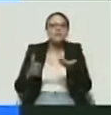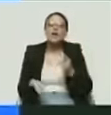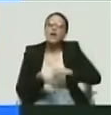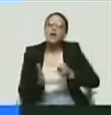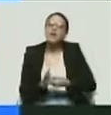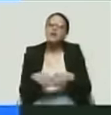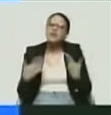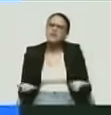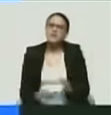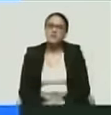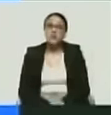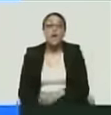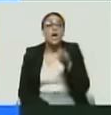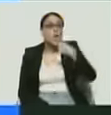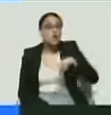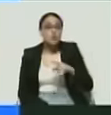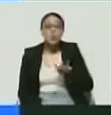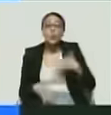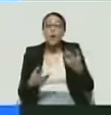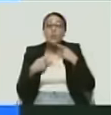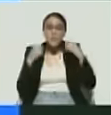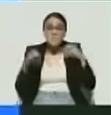Las dos que perdimos las reconocimos de inmediato.